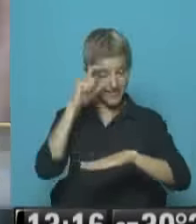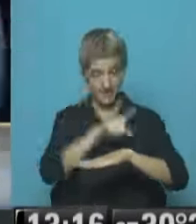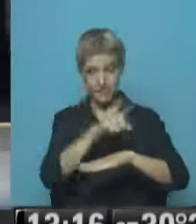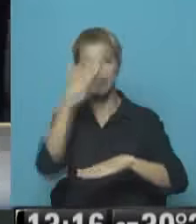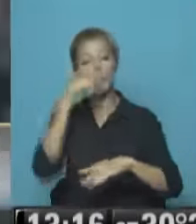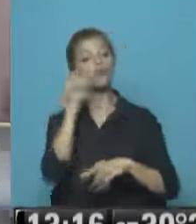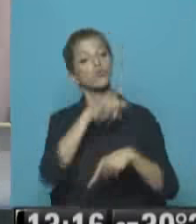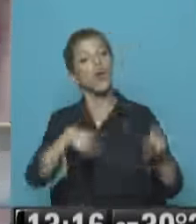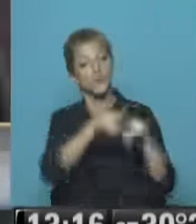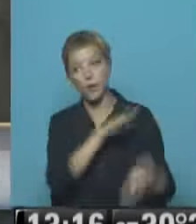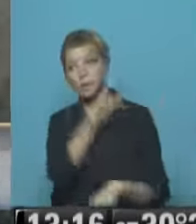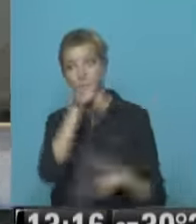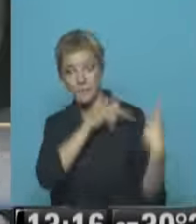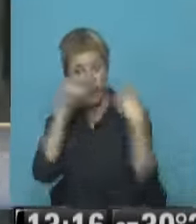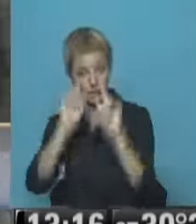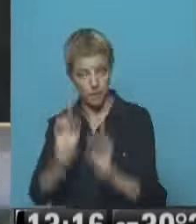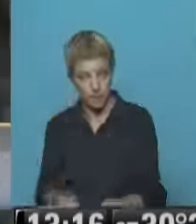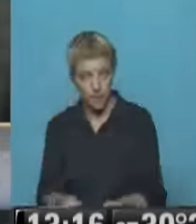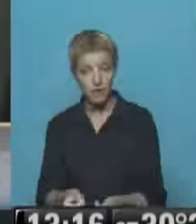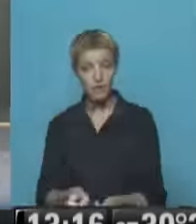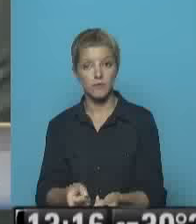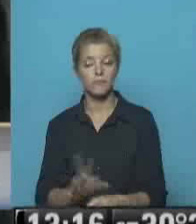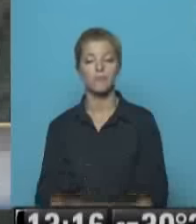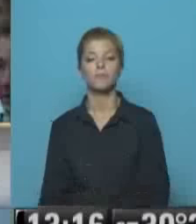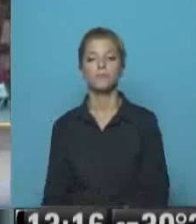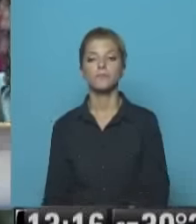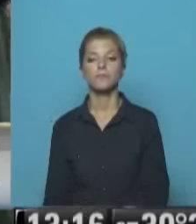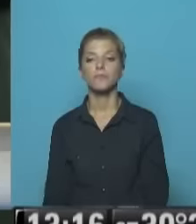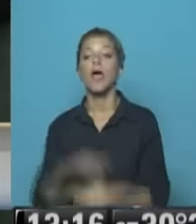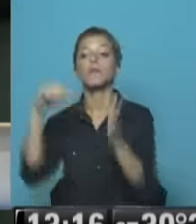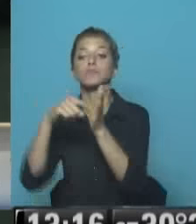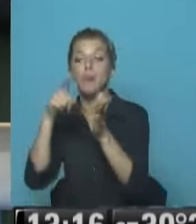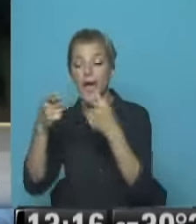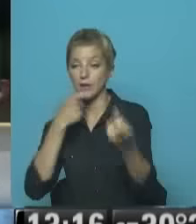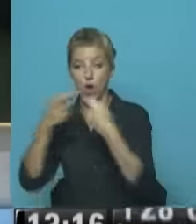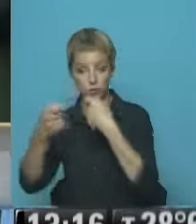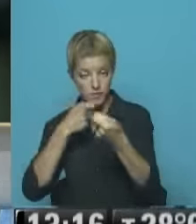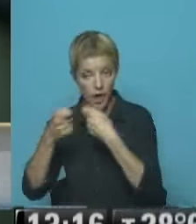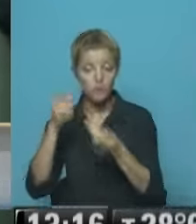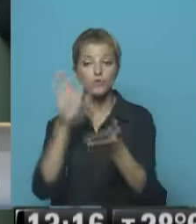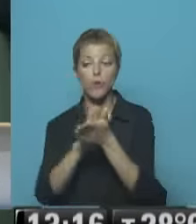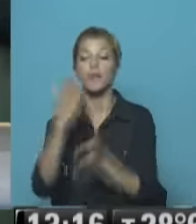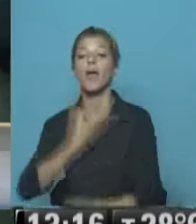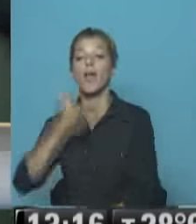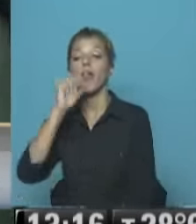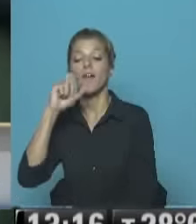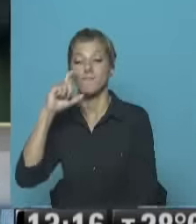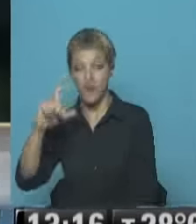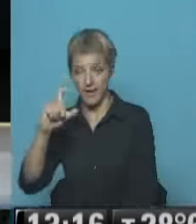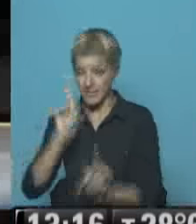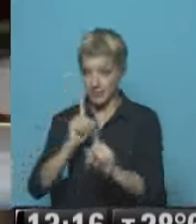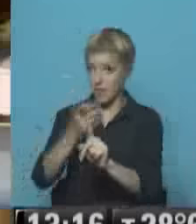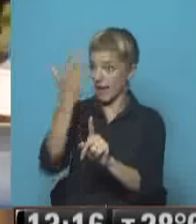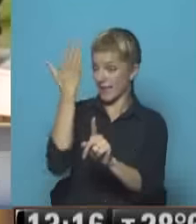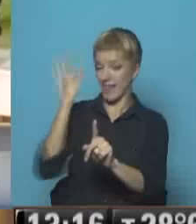de su hermano Enrique como mensajero personal al centro mismo de las negociaciones iniciadas en 2012